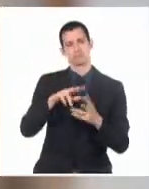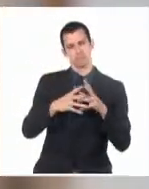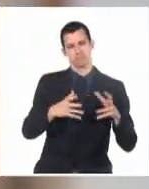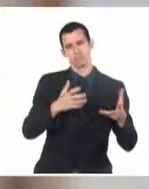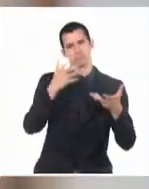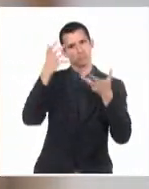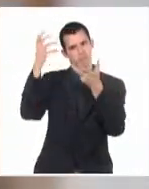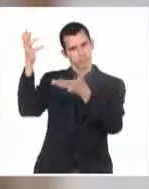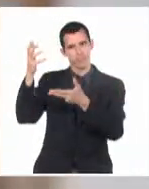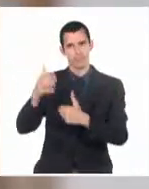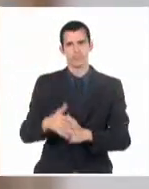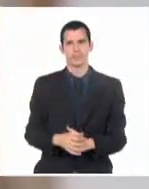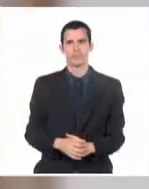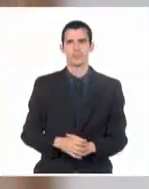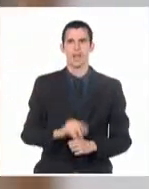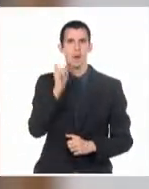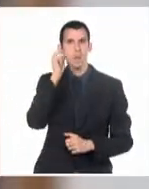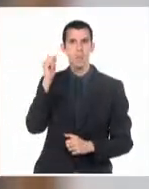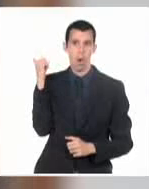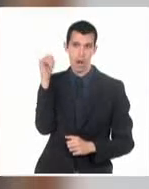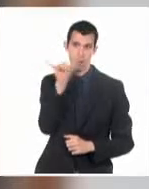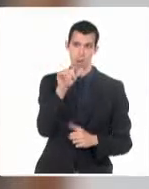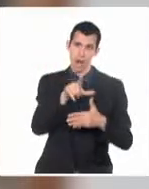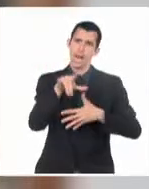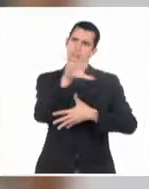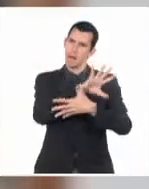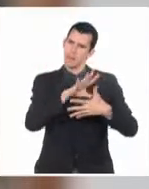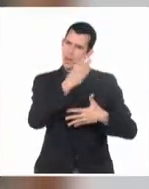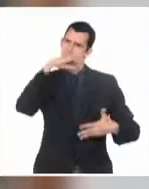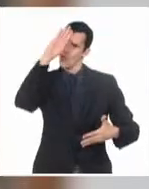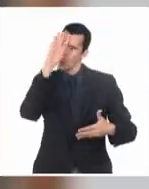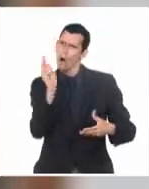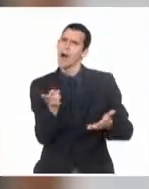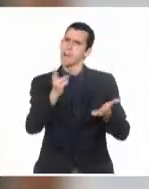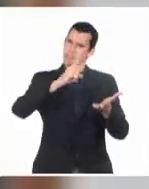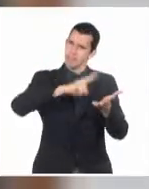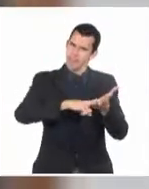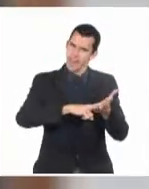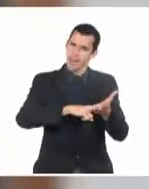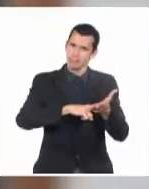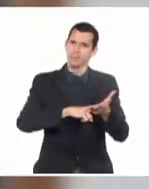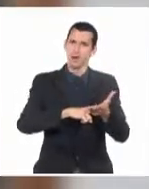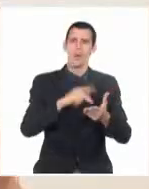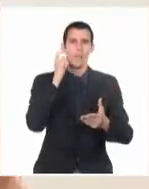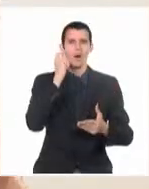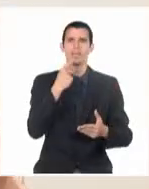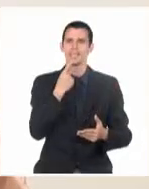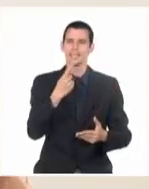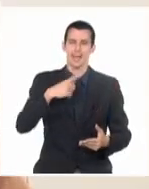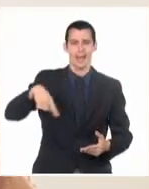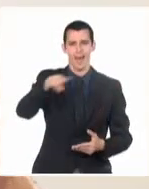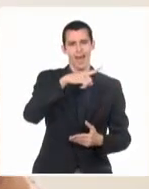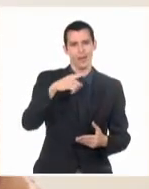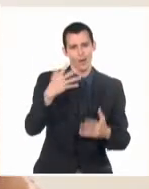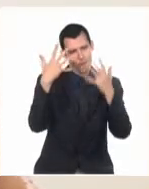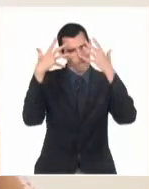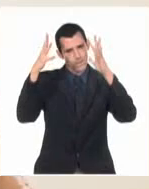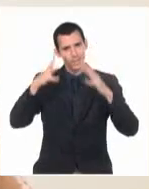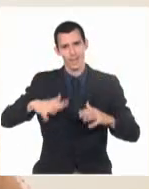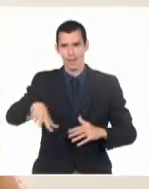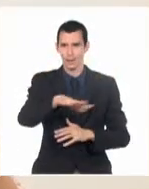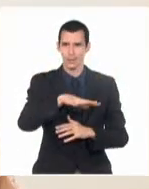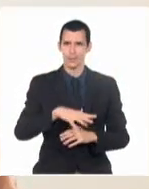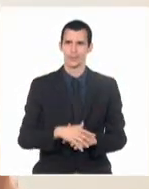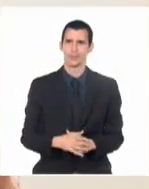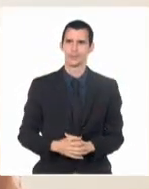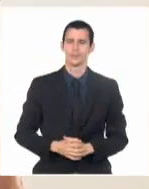cual Cuba es miembro fundador, felicitó mediante un videomensaje a estos artífices de la voz. En el encuentro se convocó a la jornada